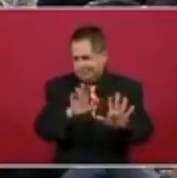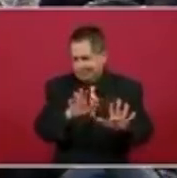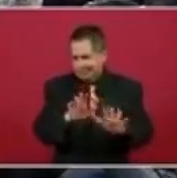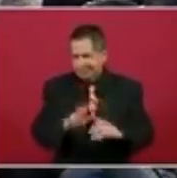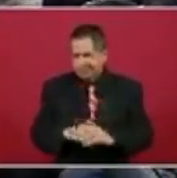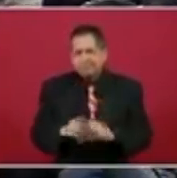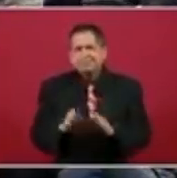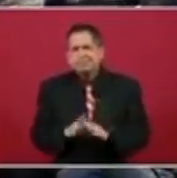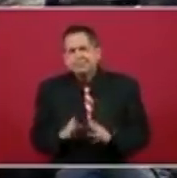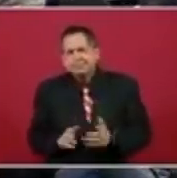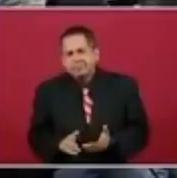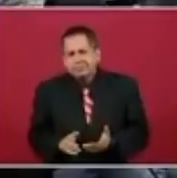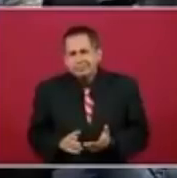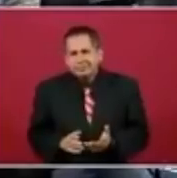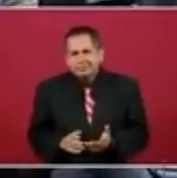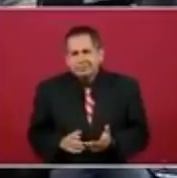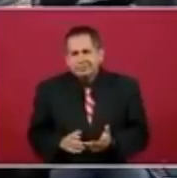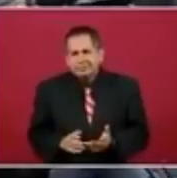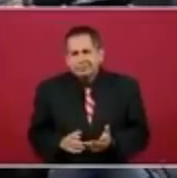¿Cómo?